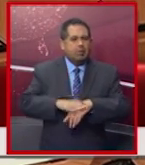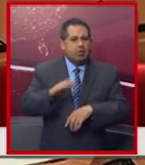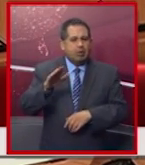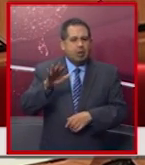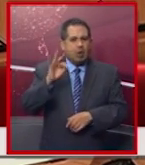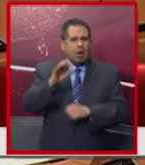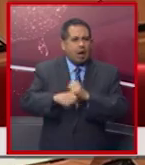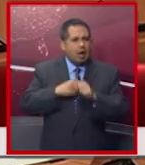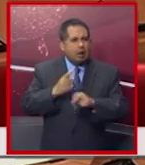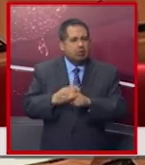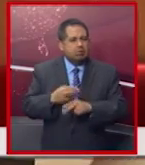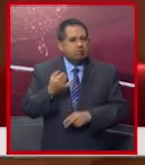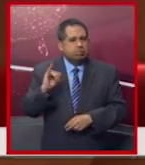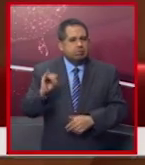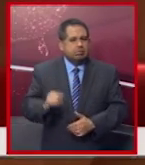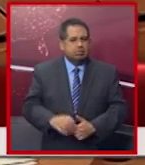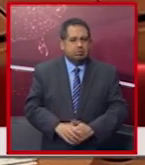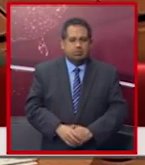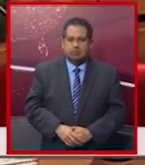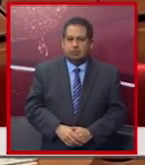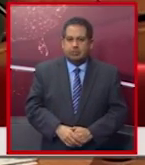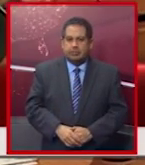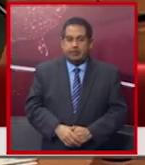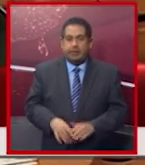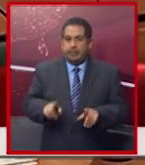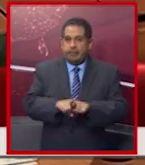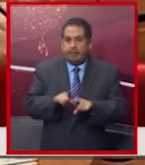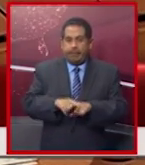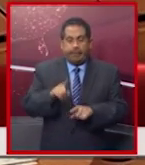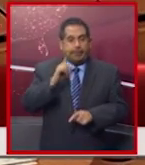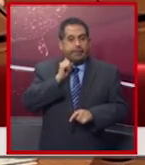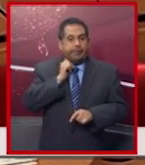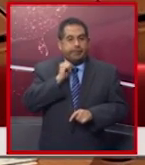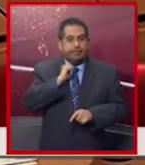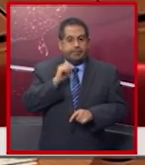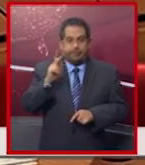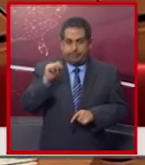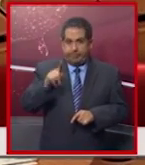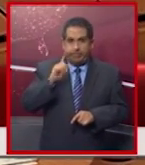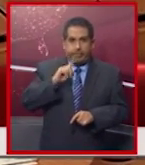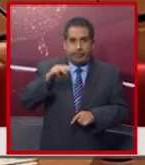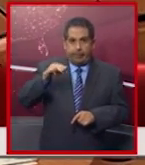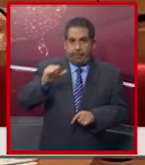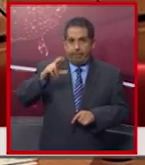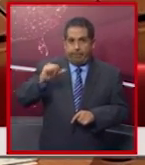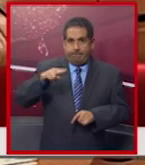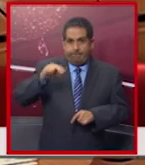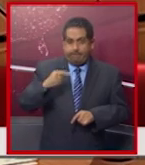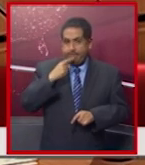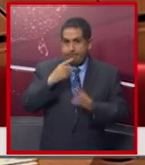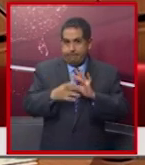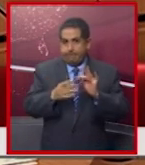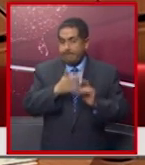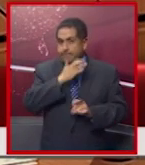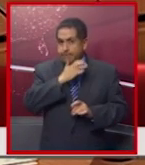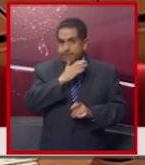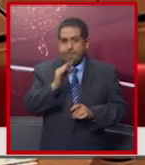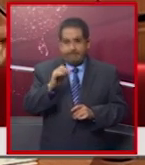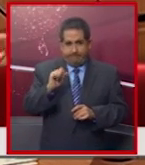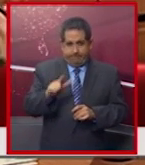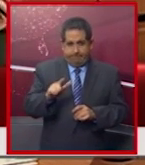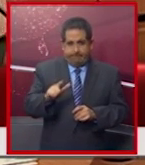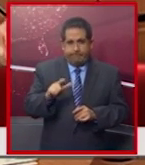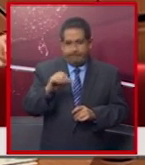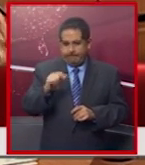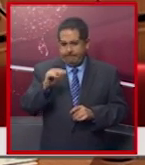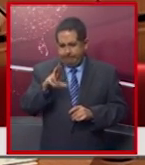de 40 años. A su vez, la senadora del PAN, Mariana Gómez del Campo Gursa, recordó que Fidel Castro Ruz definió parte de la